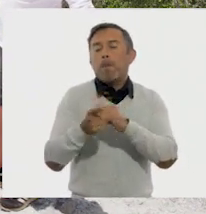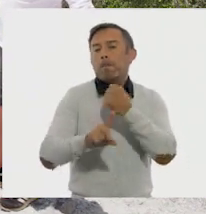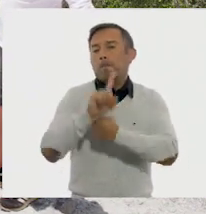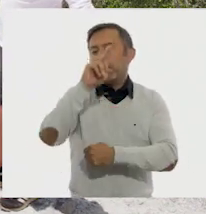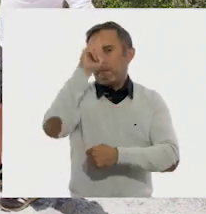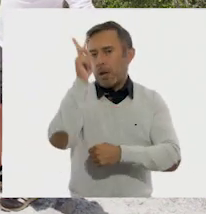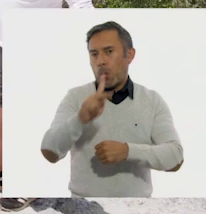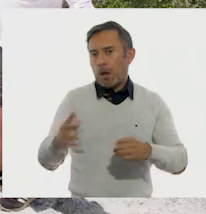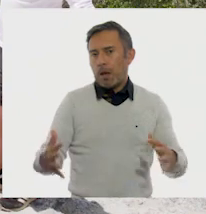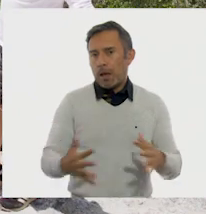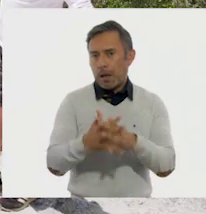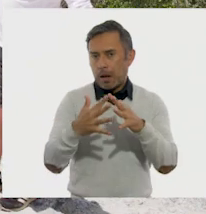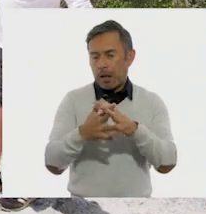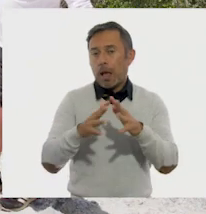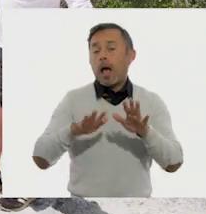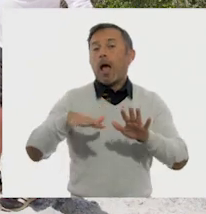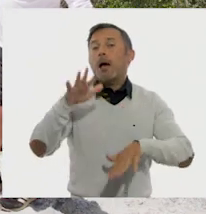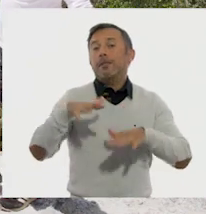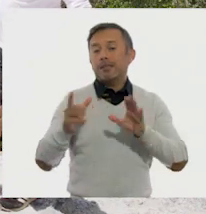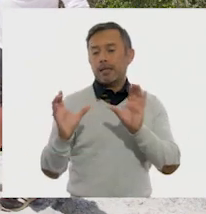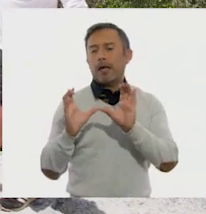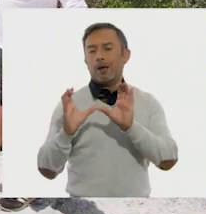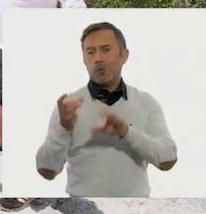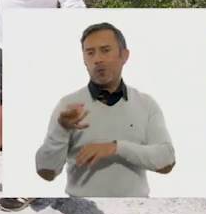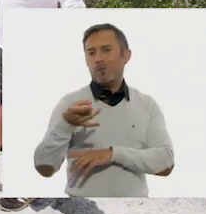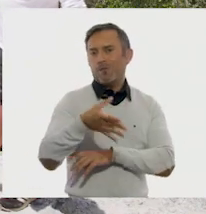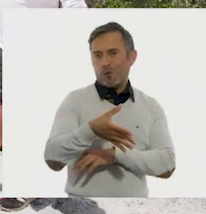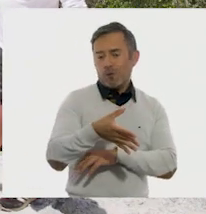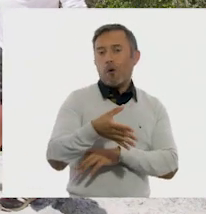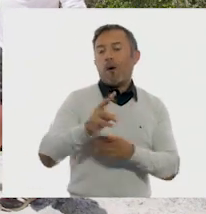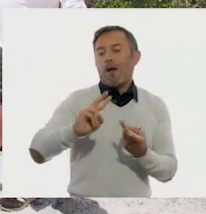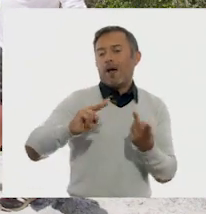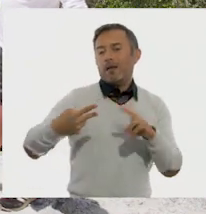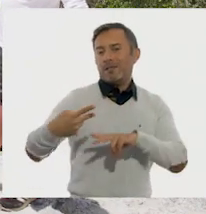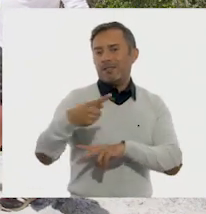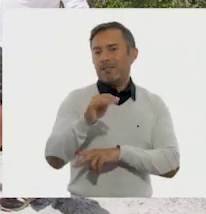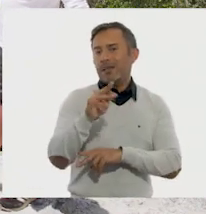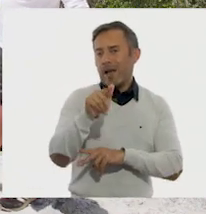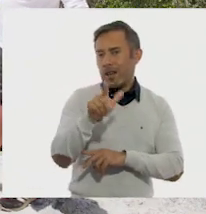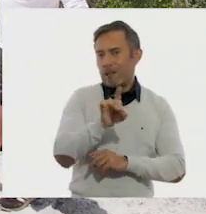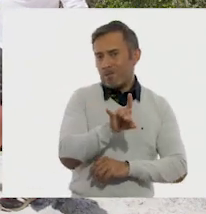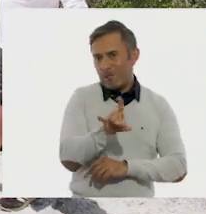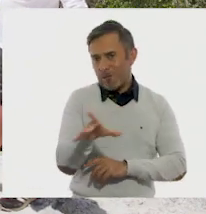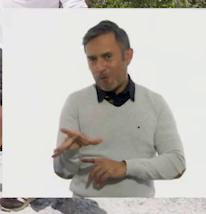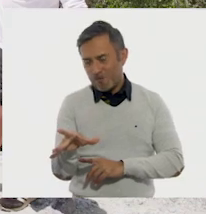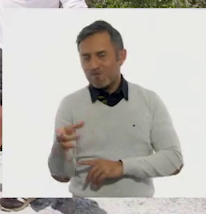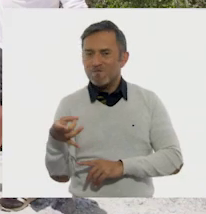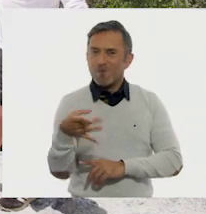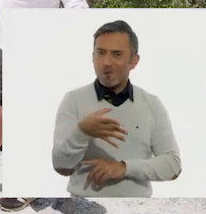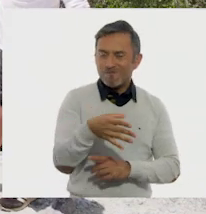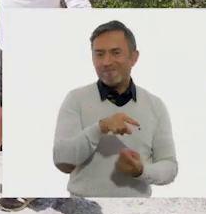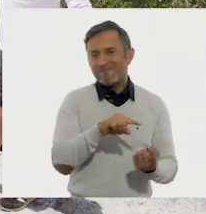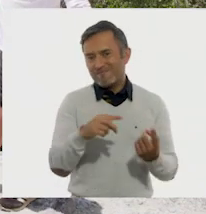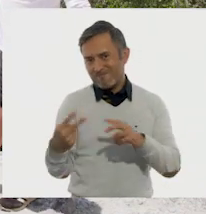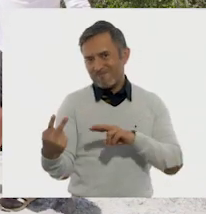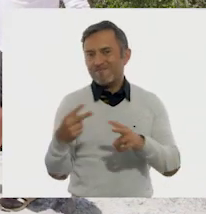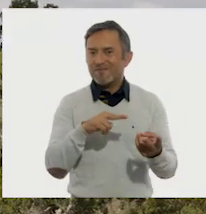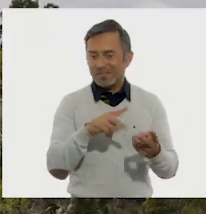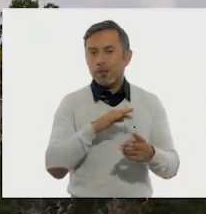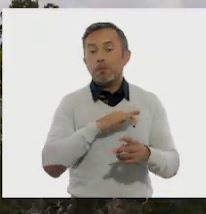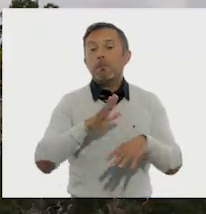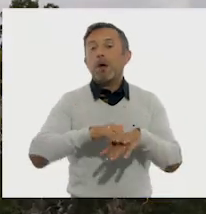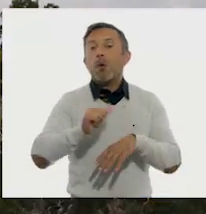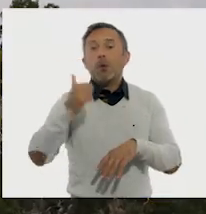en ocasiones venció Calakmul y en otras ocasiones Tikal. Entonces, además, los demás reinos tenían que enfrentarse apoyando a sus